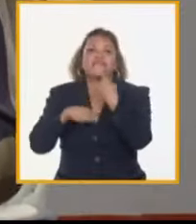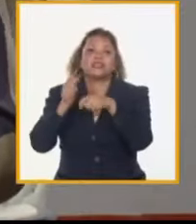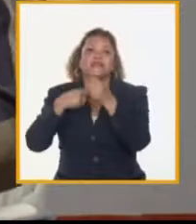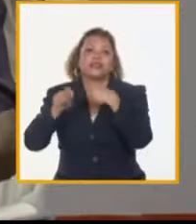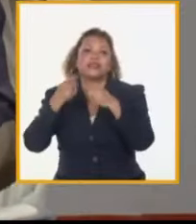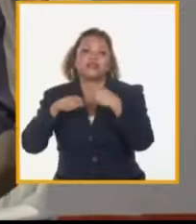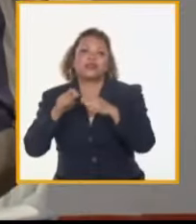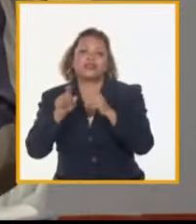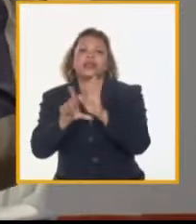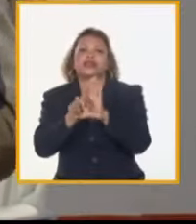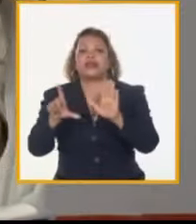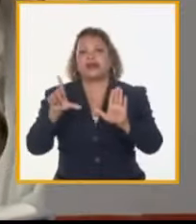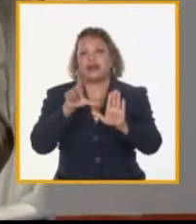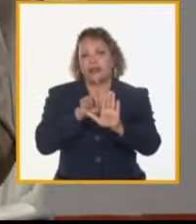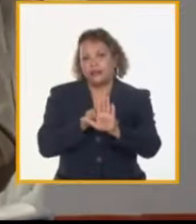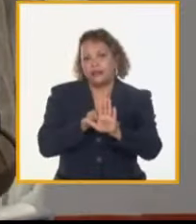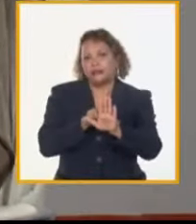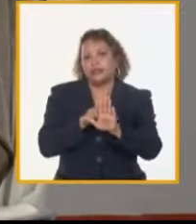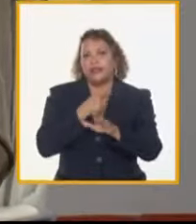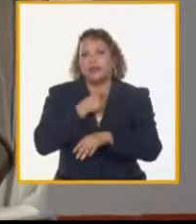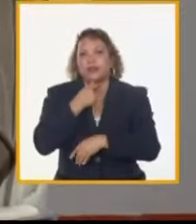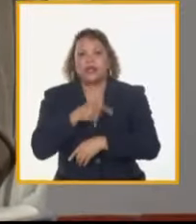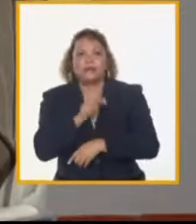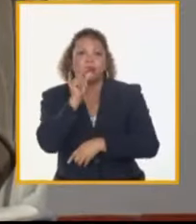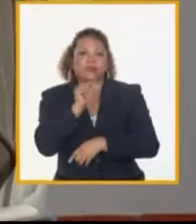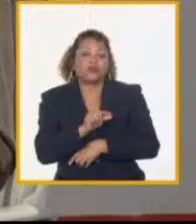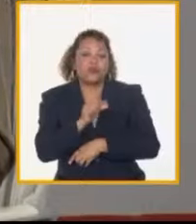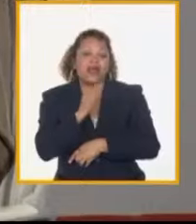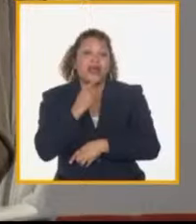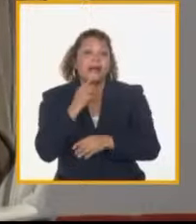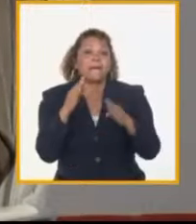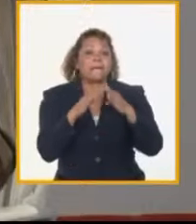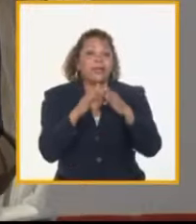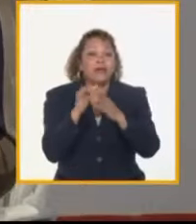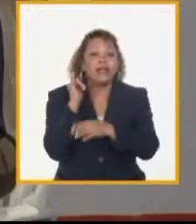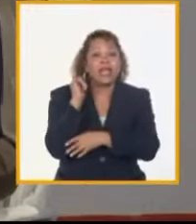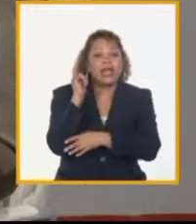técnicamente no tenía el dispositivo o no vivía en una zona